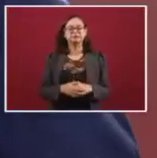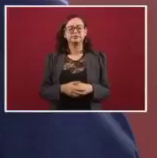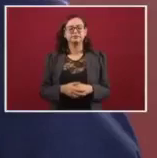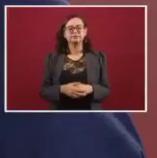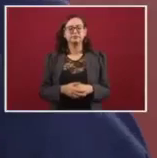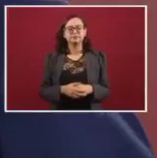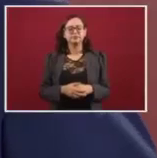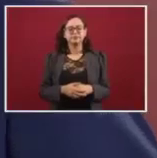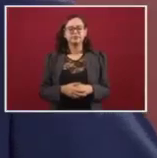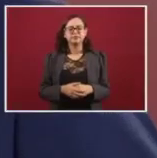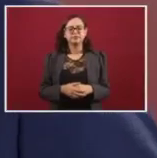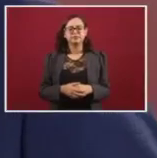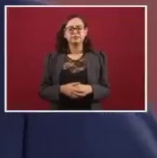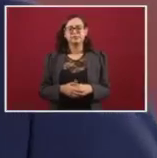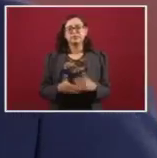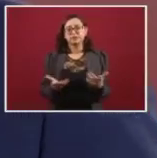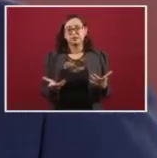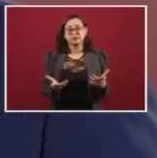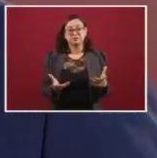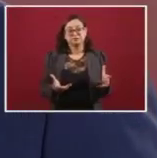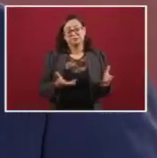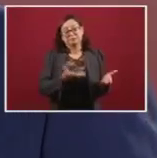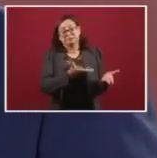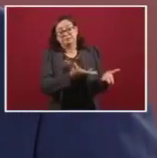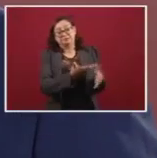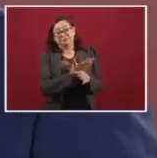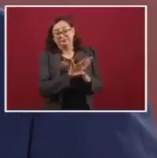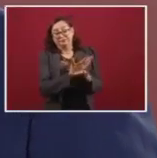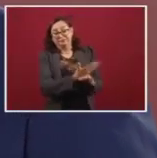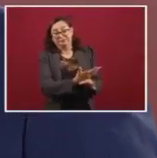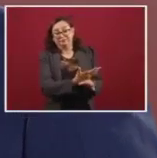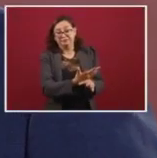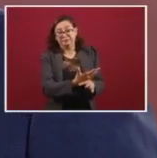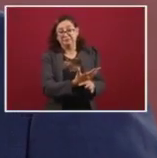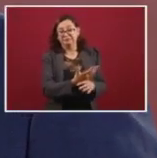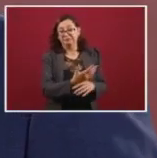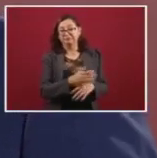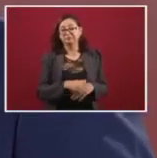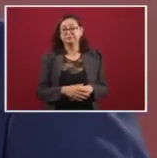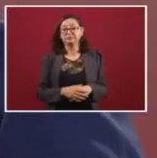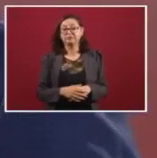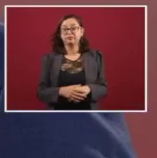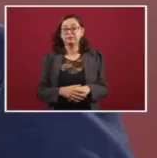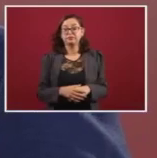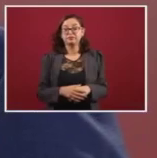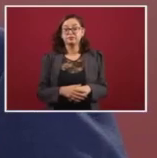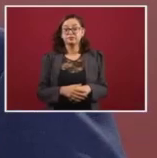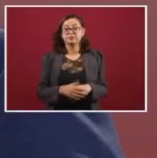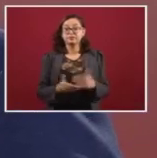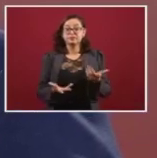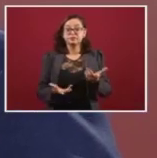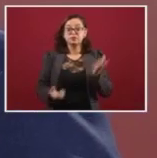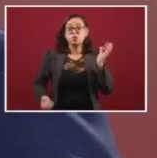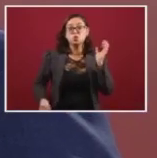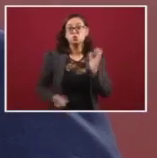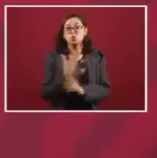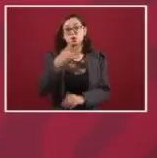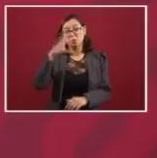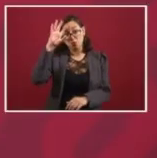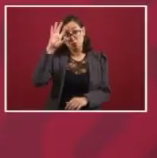para, como ellos mismos dicen, ir hablando del nuevo